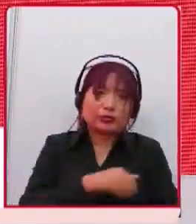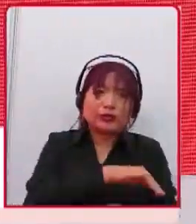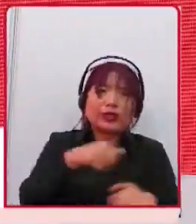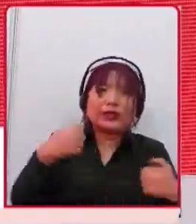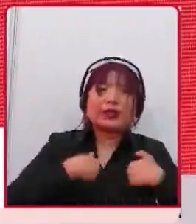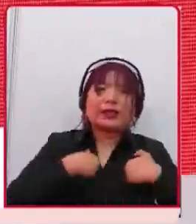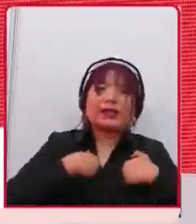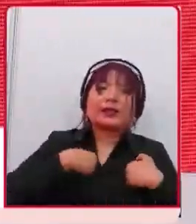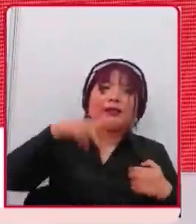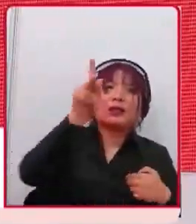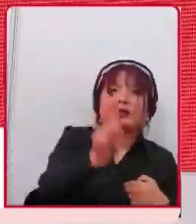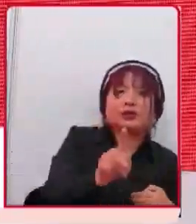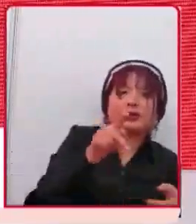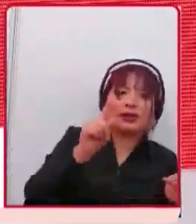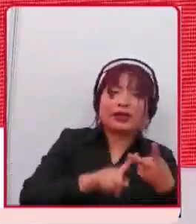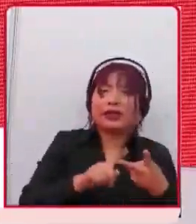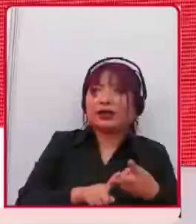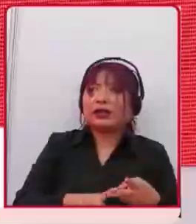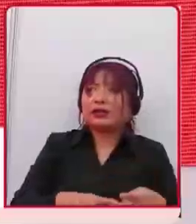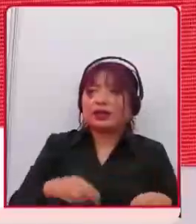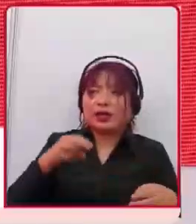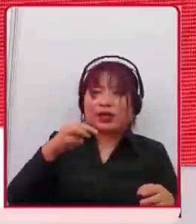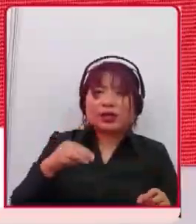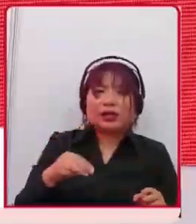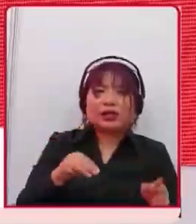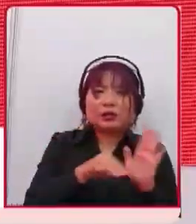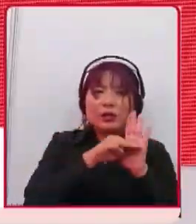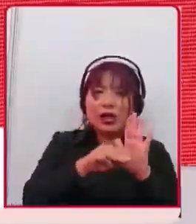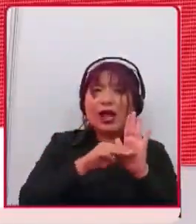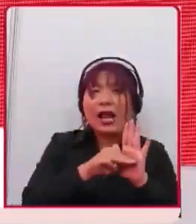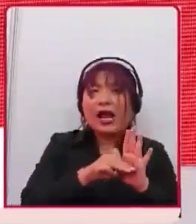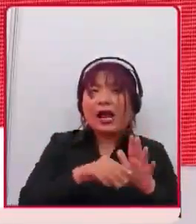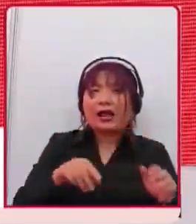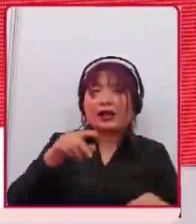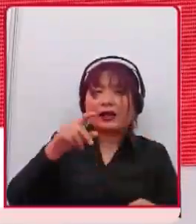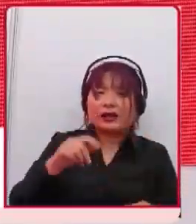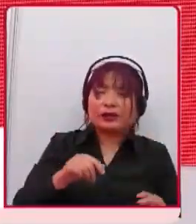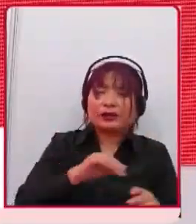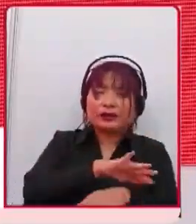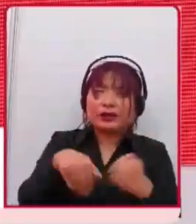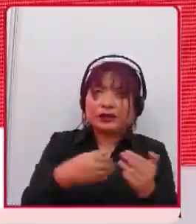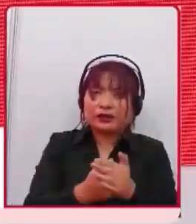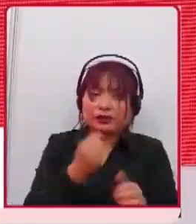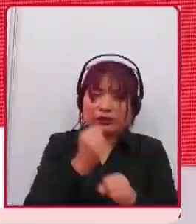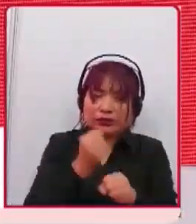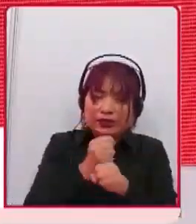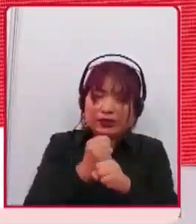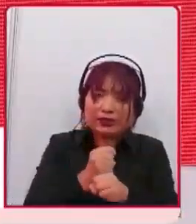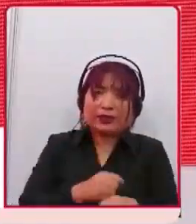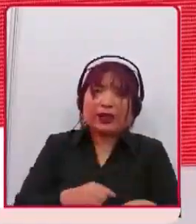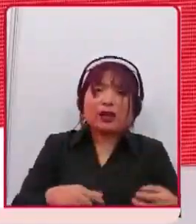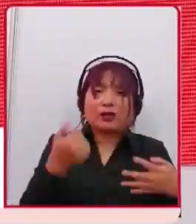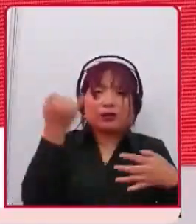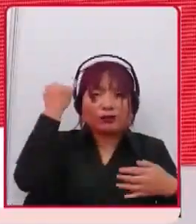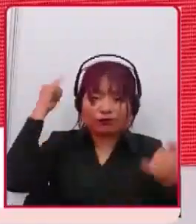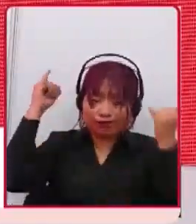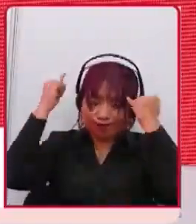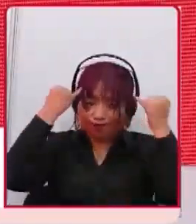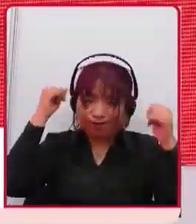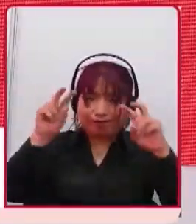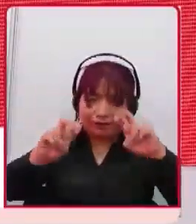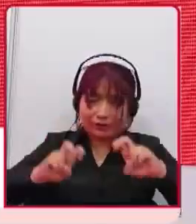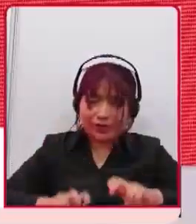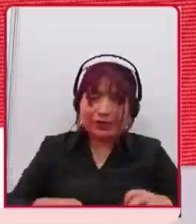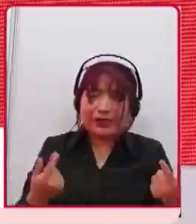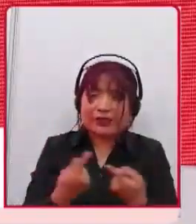mayor proporción, y también tenemos ya modelado el throughput en función a estas variables. Entonces sí tenemos